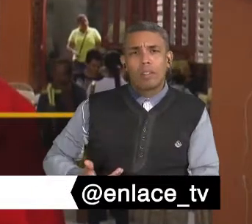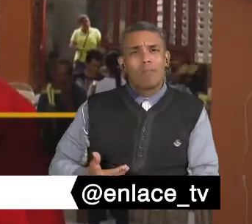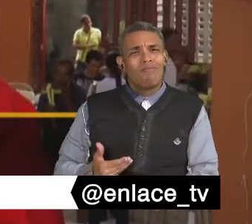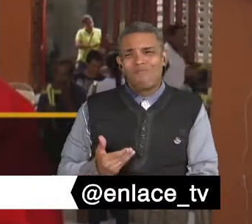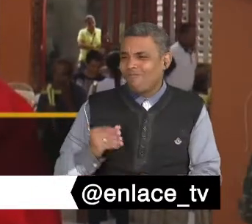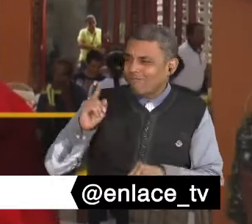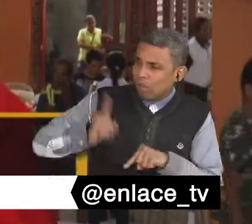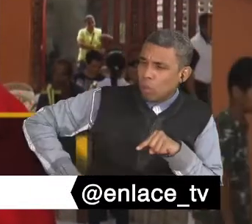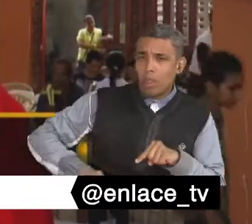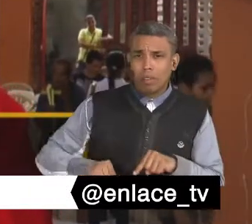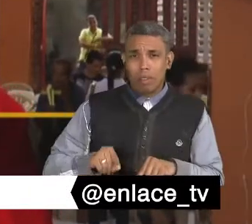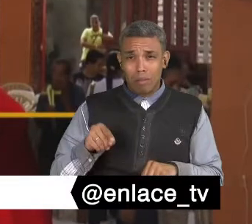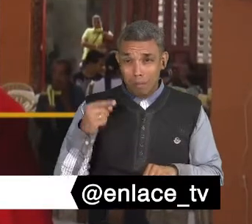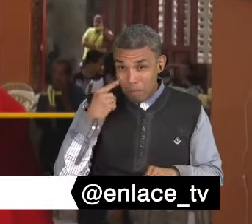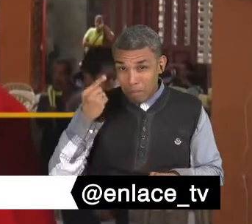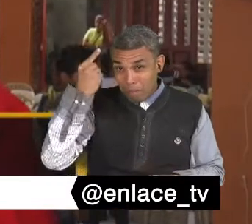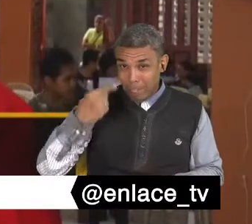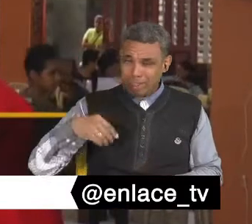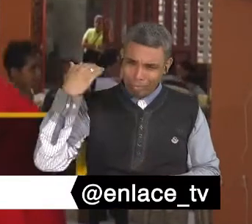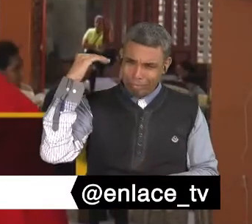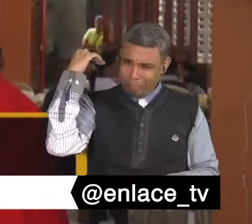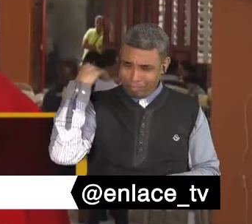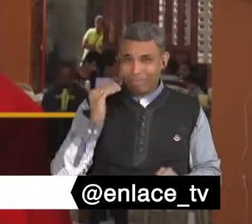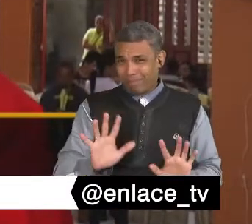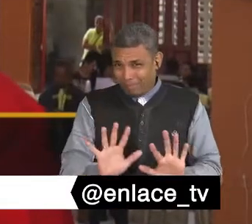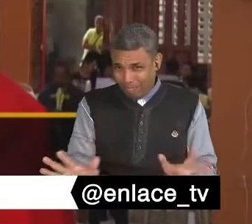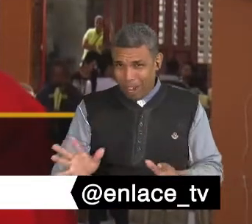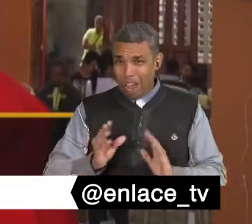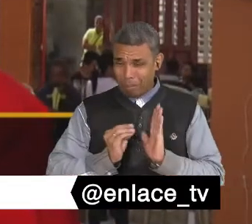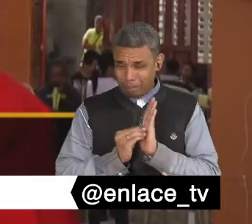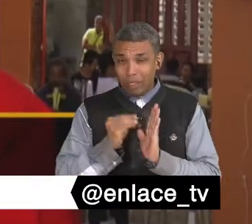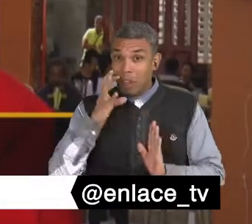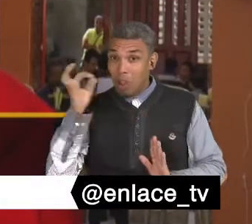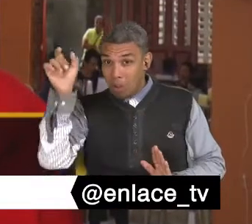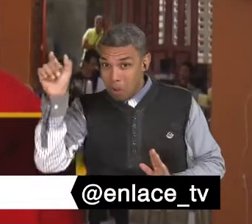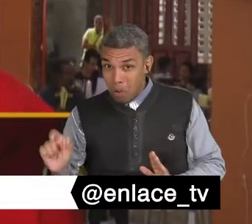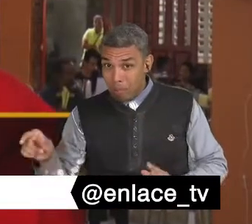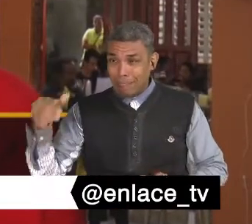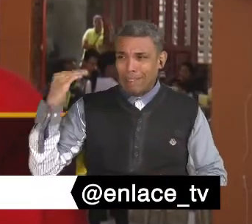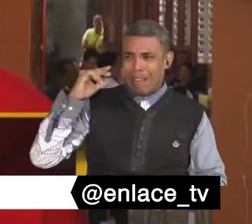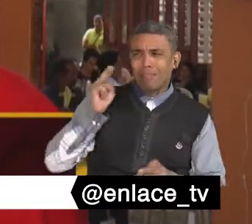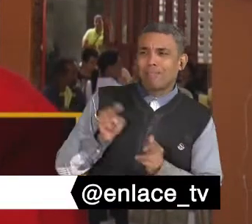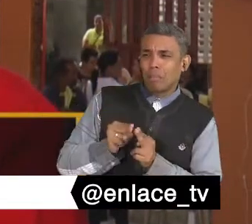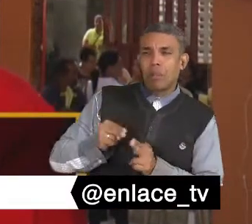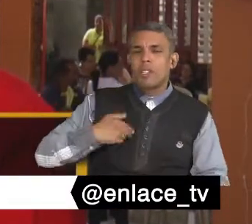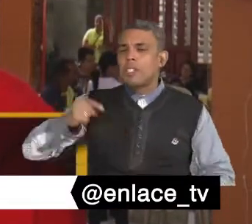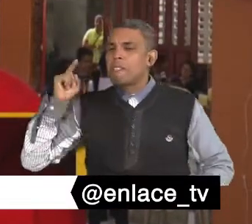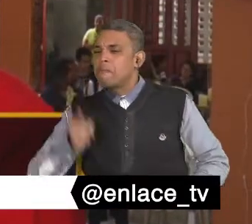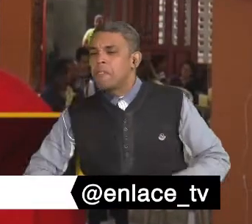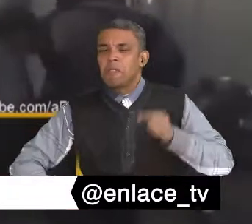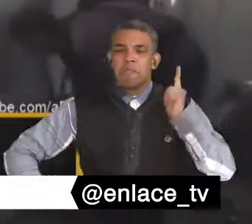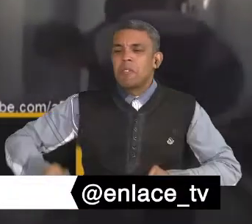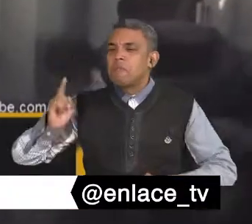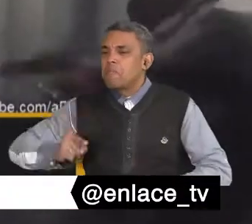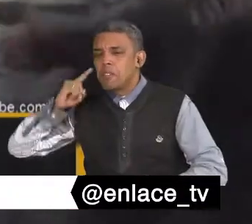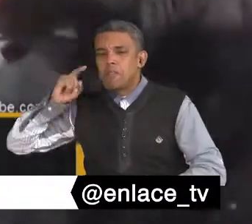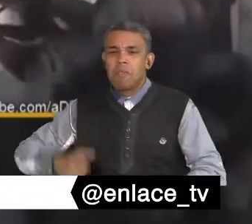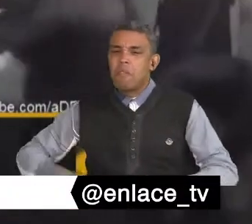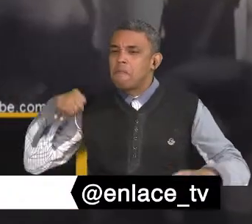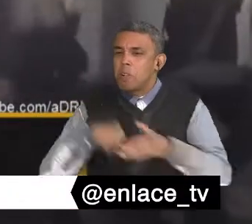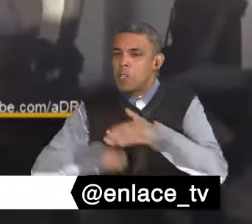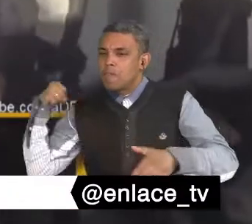la primera vez. Ya en momentos anteriores este hombre tiene fama de ser muy sanguinario. Monseñor Castrellón Pizano explicó, eso sí, cuál es